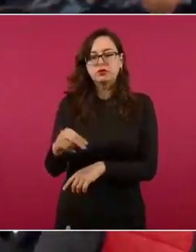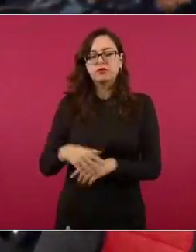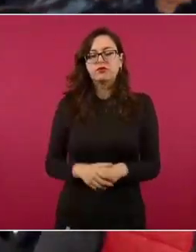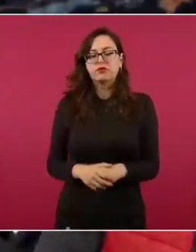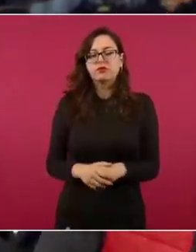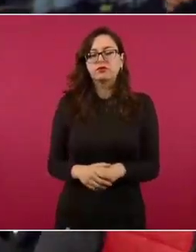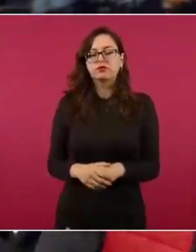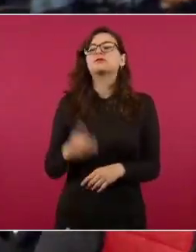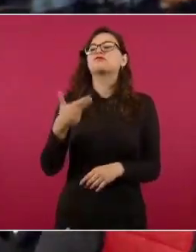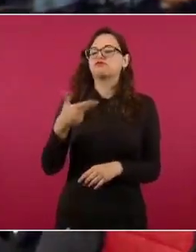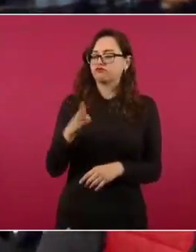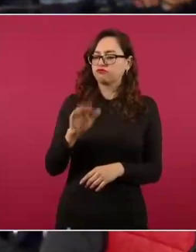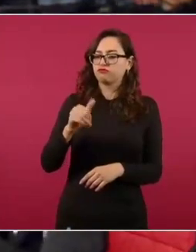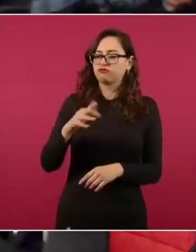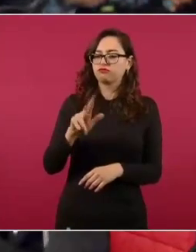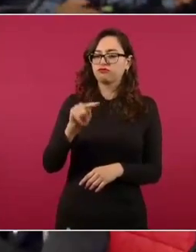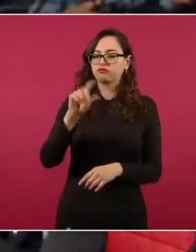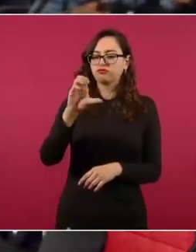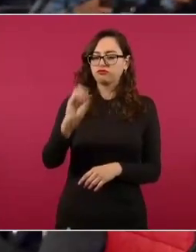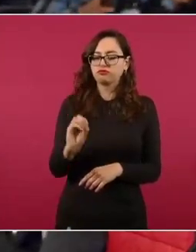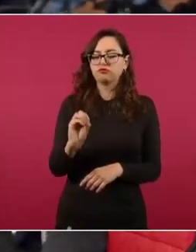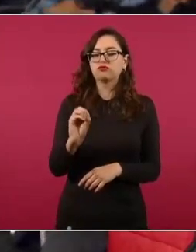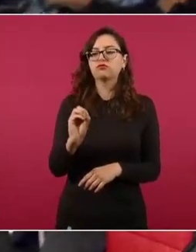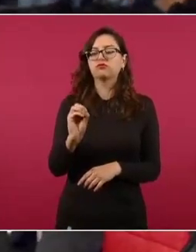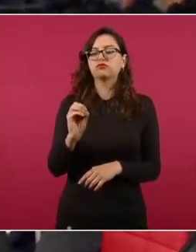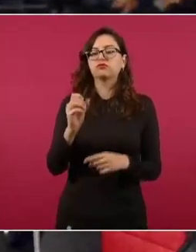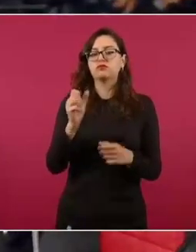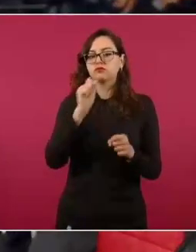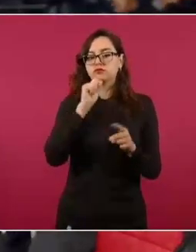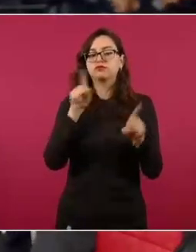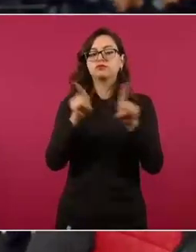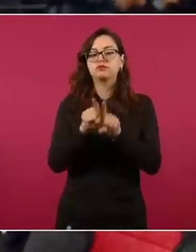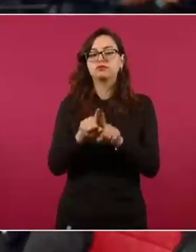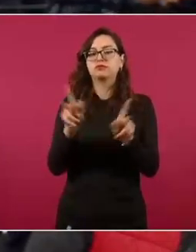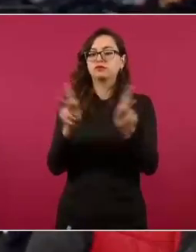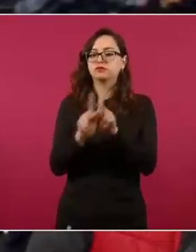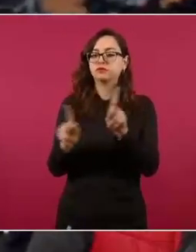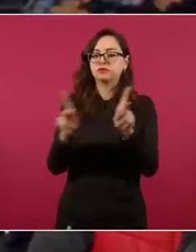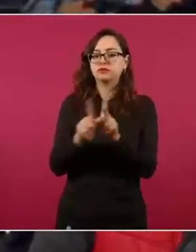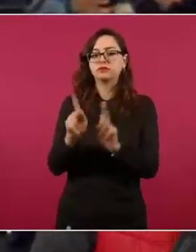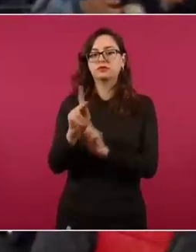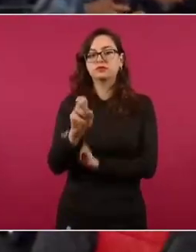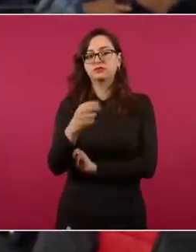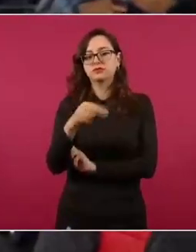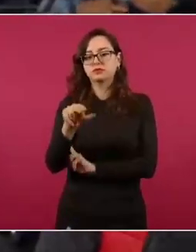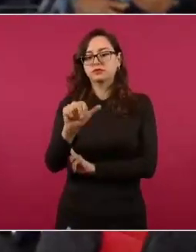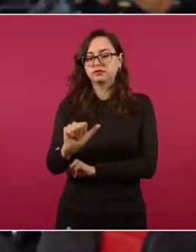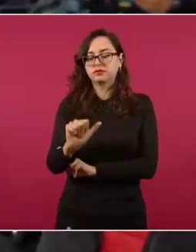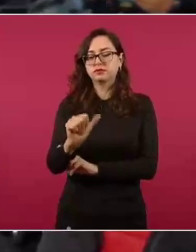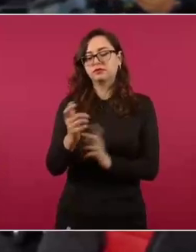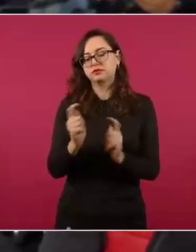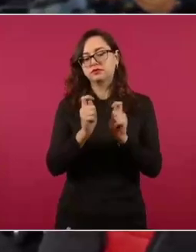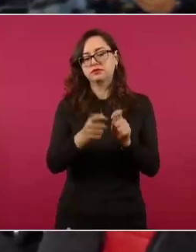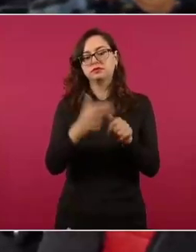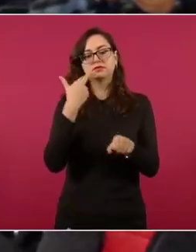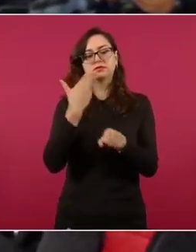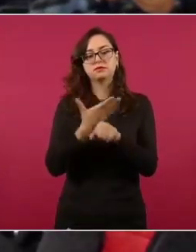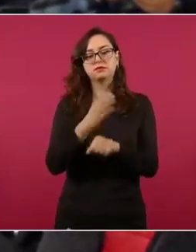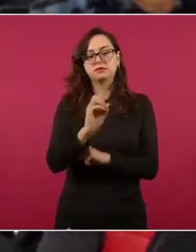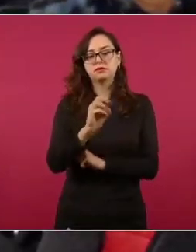Humberto Castillejos, su primo Alfredo Castillo Cervantes, excomisionado de Michoacán y también quien estaba al frente de la CONADE,